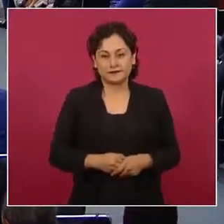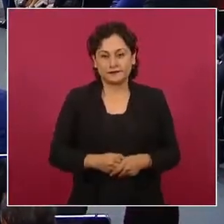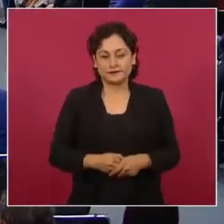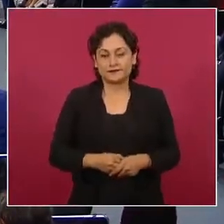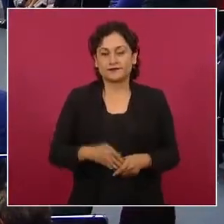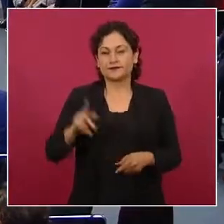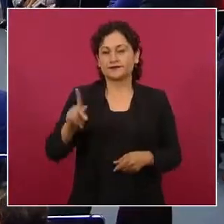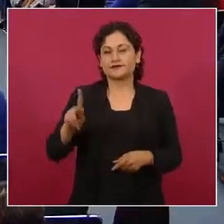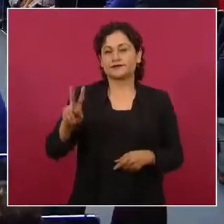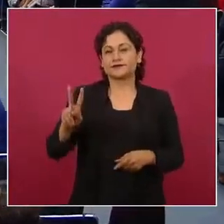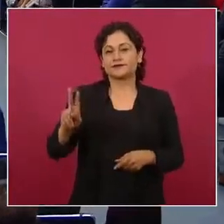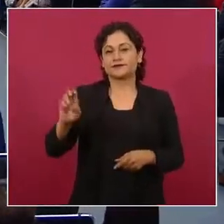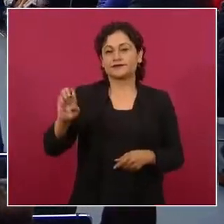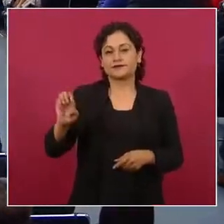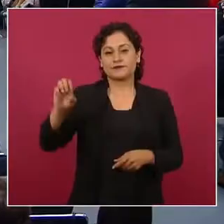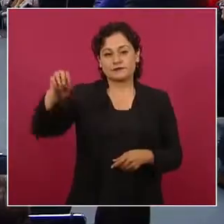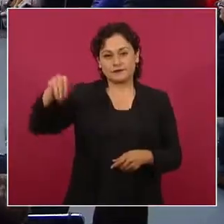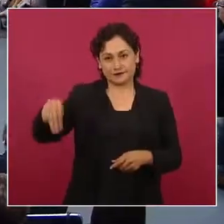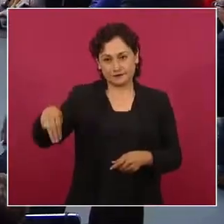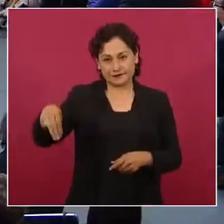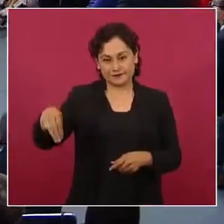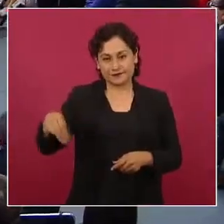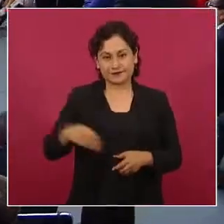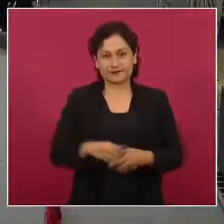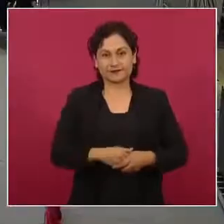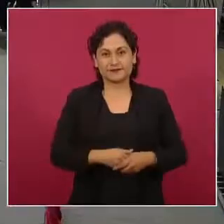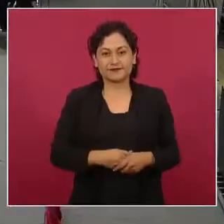Verde Ecologista de México.